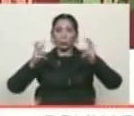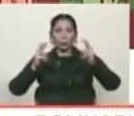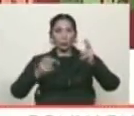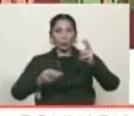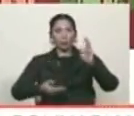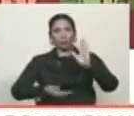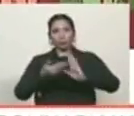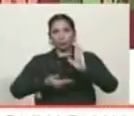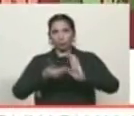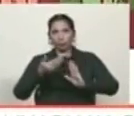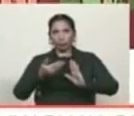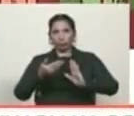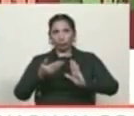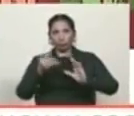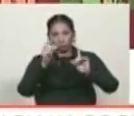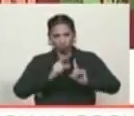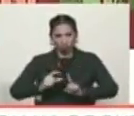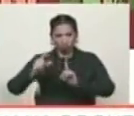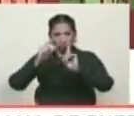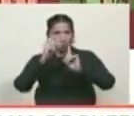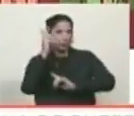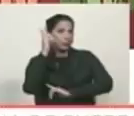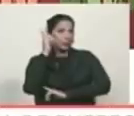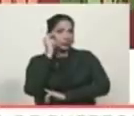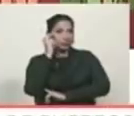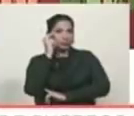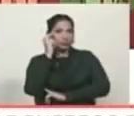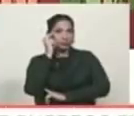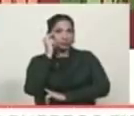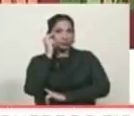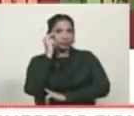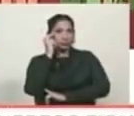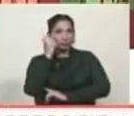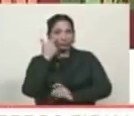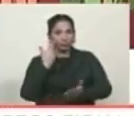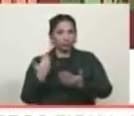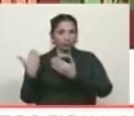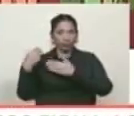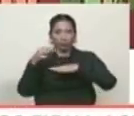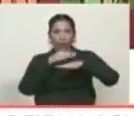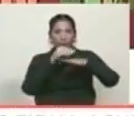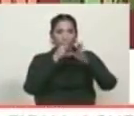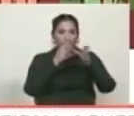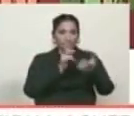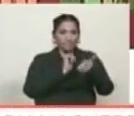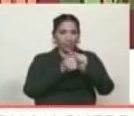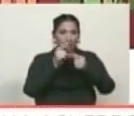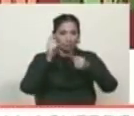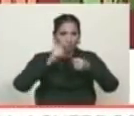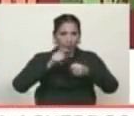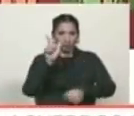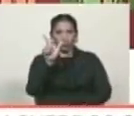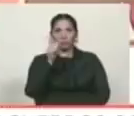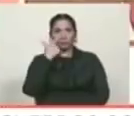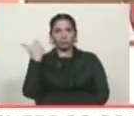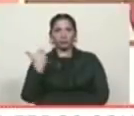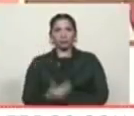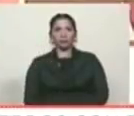e internacional. Las palabras las vamos a escuchar del Pedro Infante, integrante de la dirección nacional de esta organización